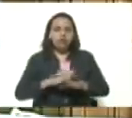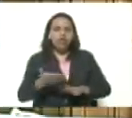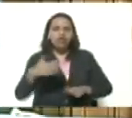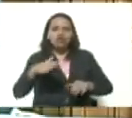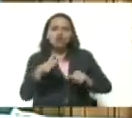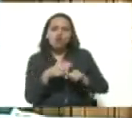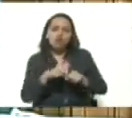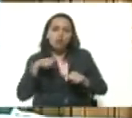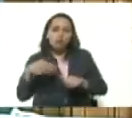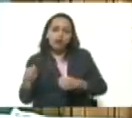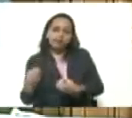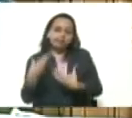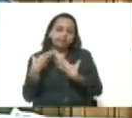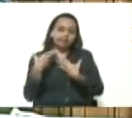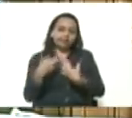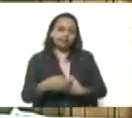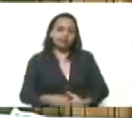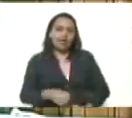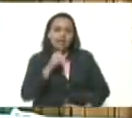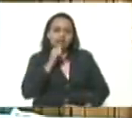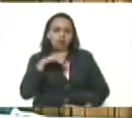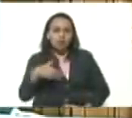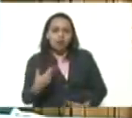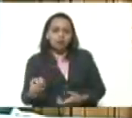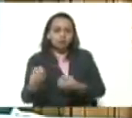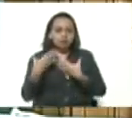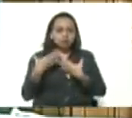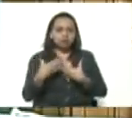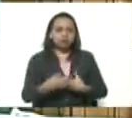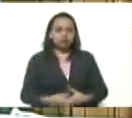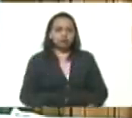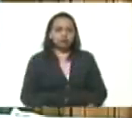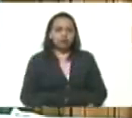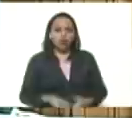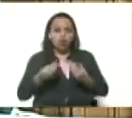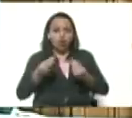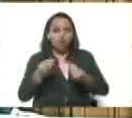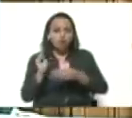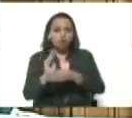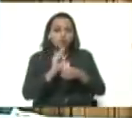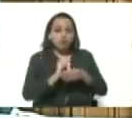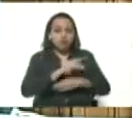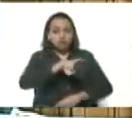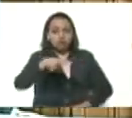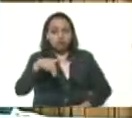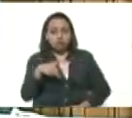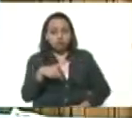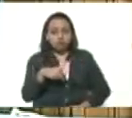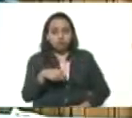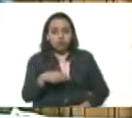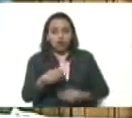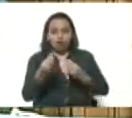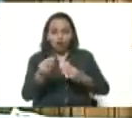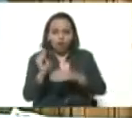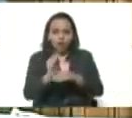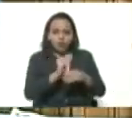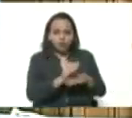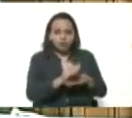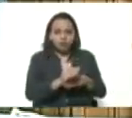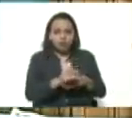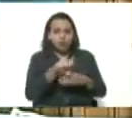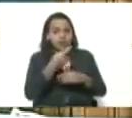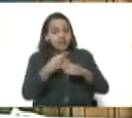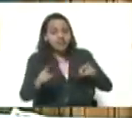se puede contagiar? ¿Quién lo puede contagiar? ¿Cómo cuidarnos? ¿Cómo cuidarnos para que otra sea